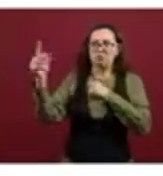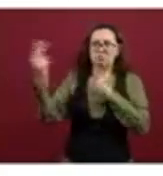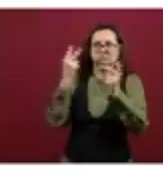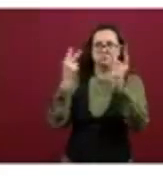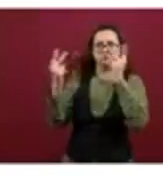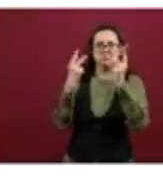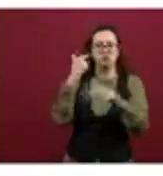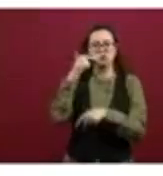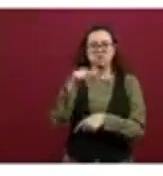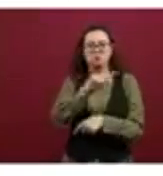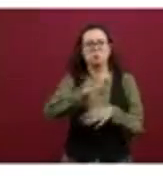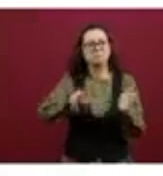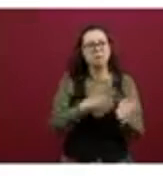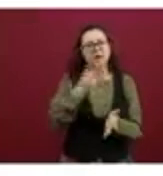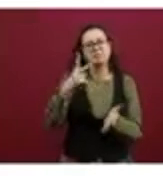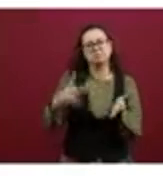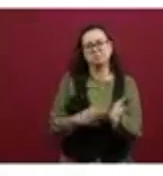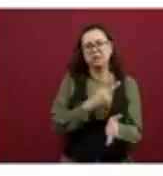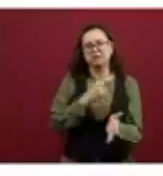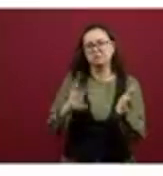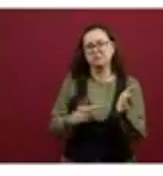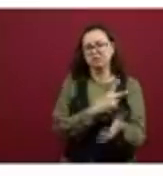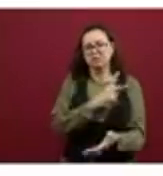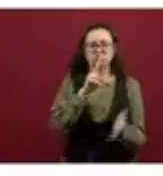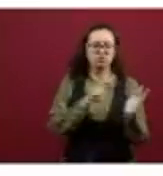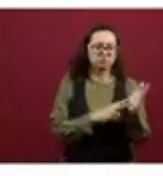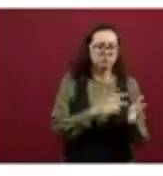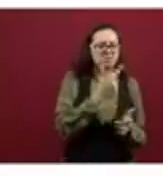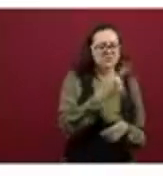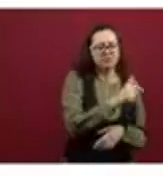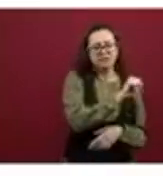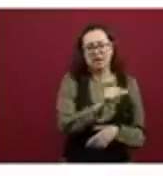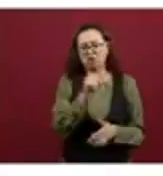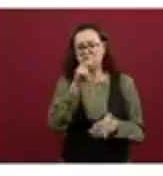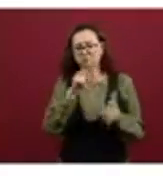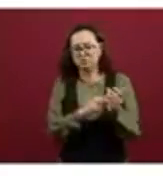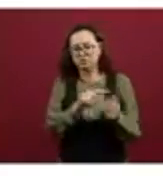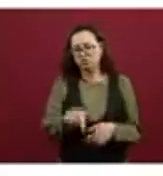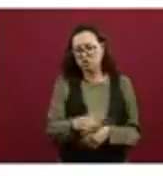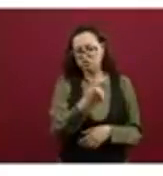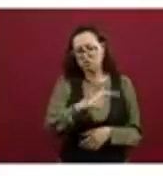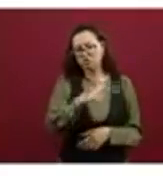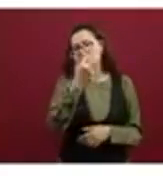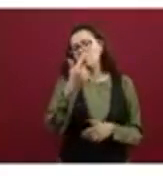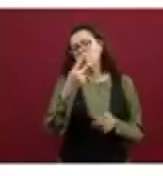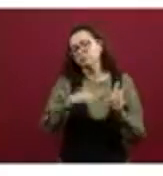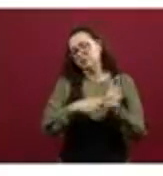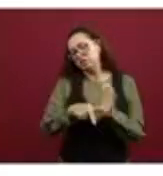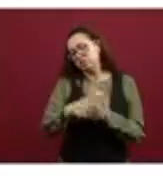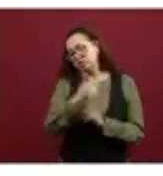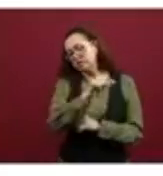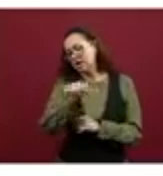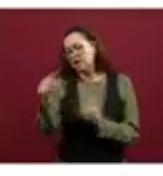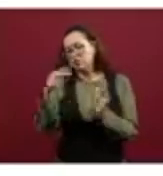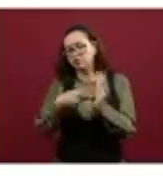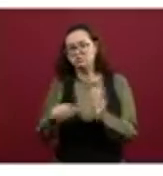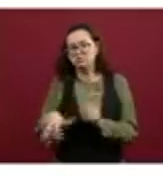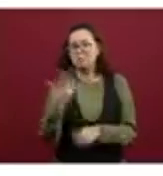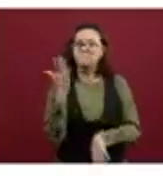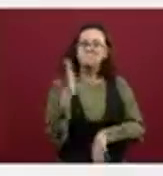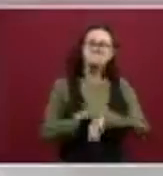repiten casi todos ellos el beneficio de 2007 al 2012, incluso incrementan las cantidades a